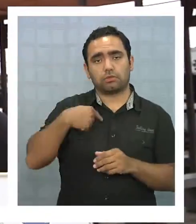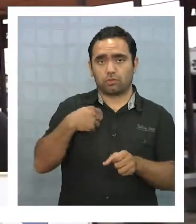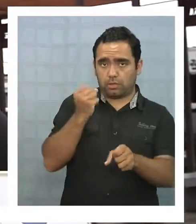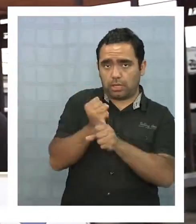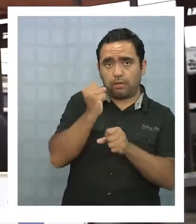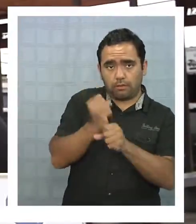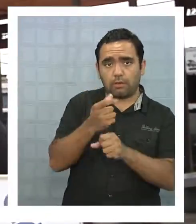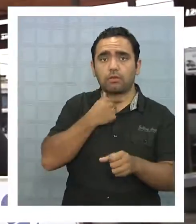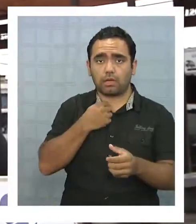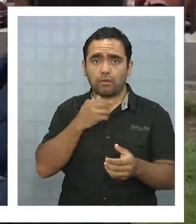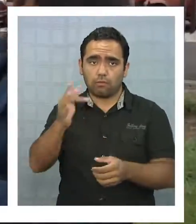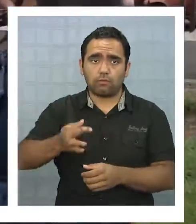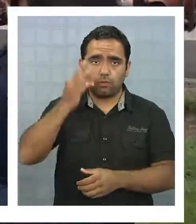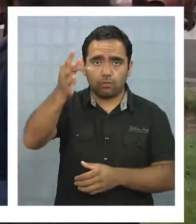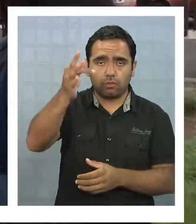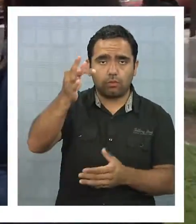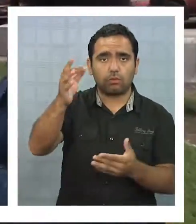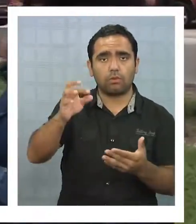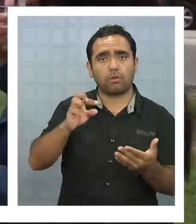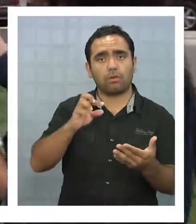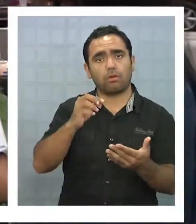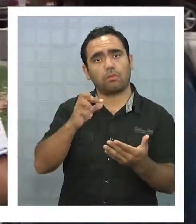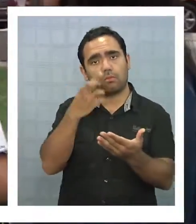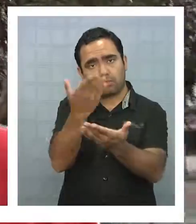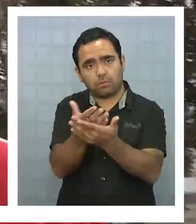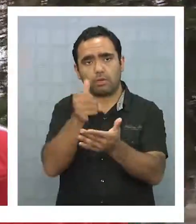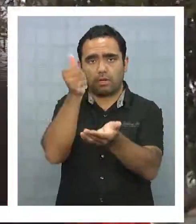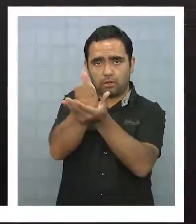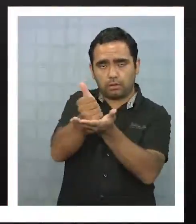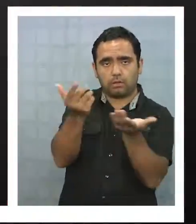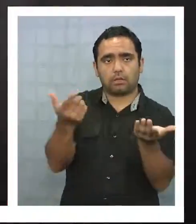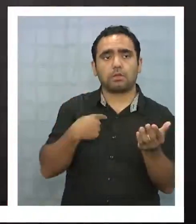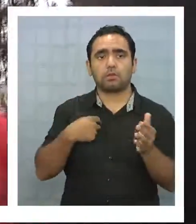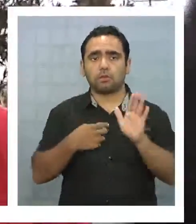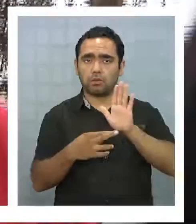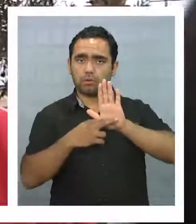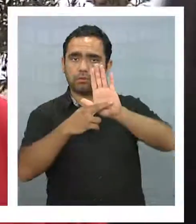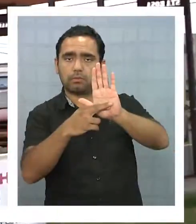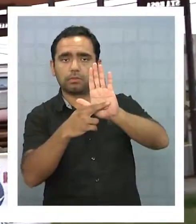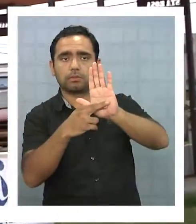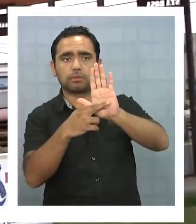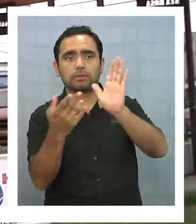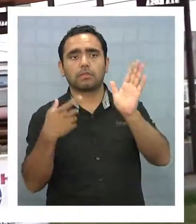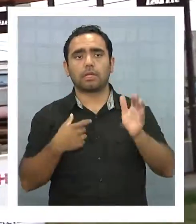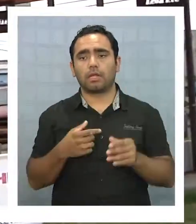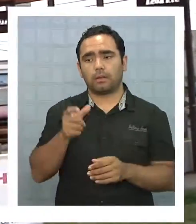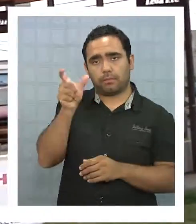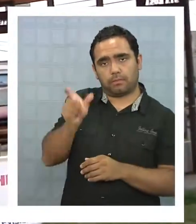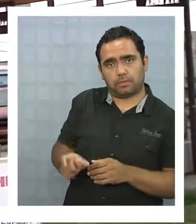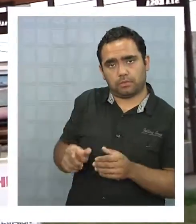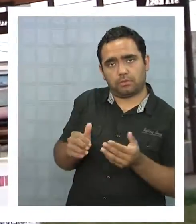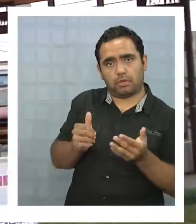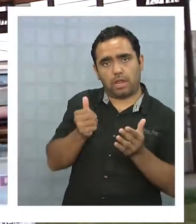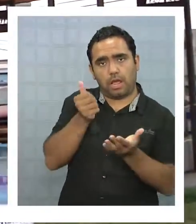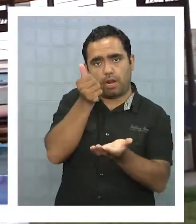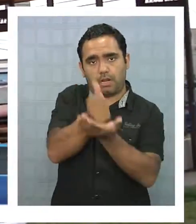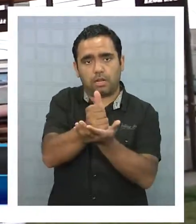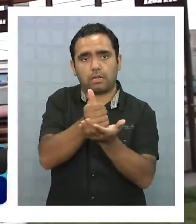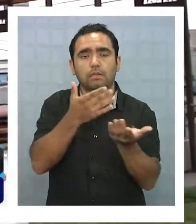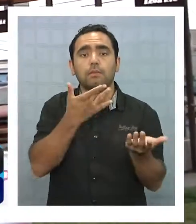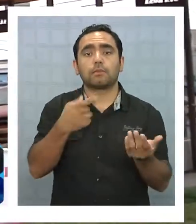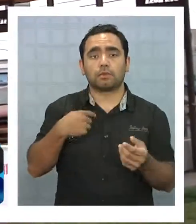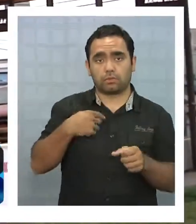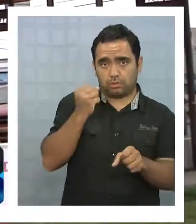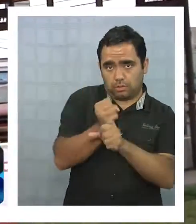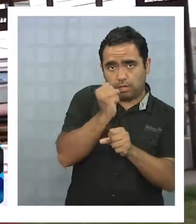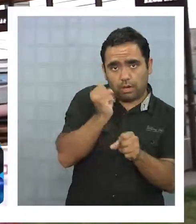alcalde de mi comuna y evidentemente tengo que tener los nexos necesarios. Para mí es un orgullo poder representar como de cierta manera alcalde subrogante a mi comuna porque yo estoy trabajando para ser